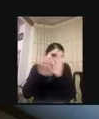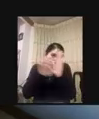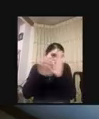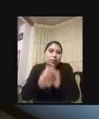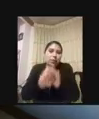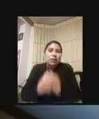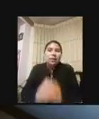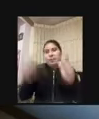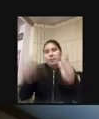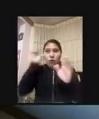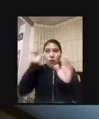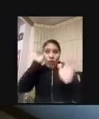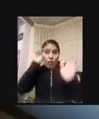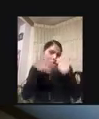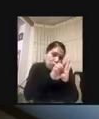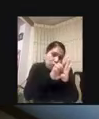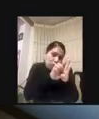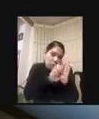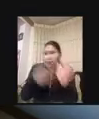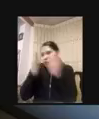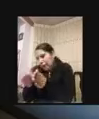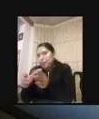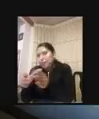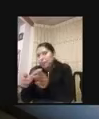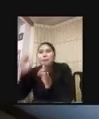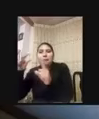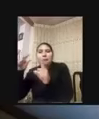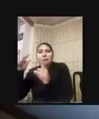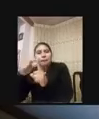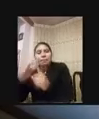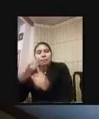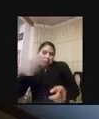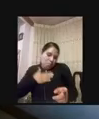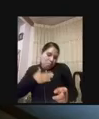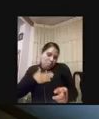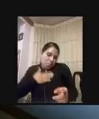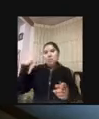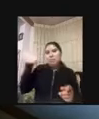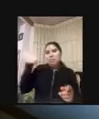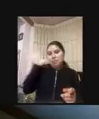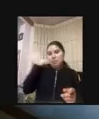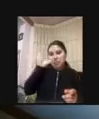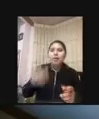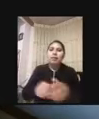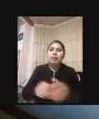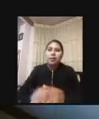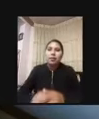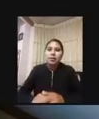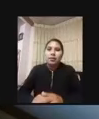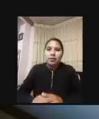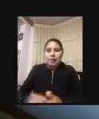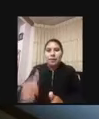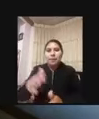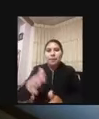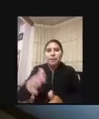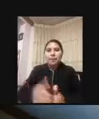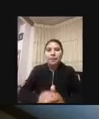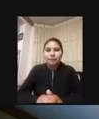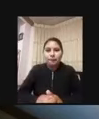La muñeca, mamá, mimo, mano, donde ya reconoce la imagen de la mano y la palabra, ¿no? Eso ya